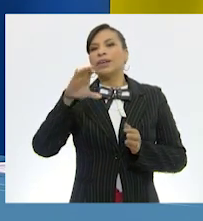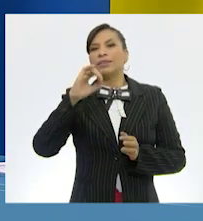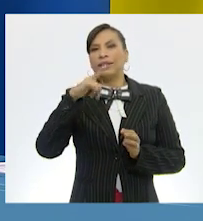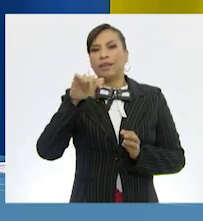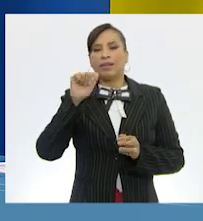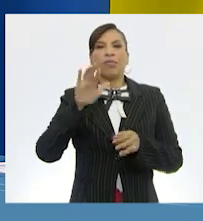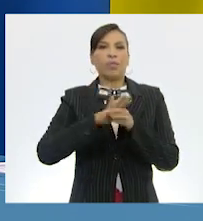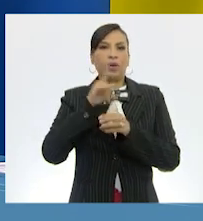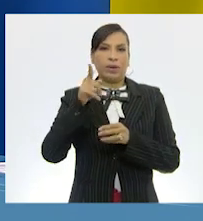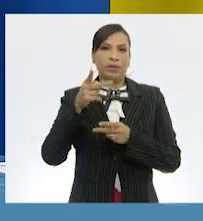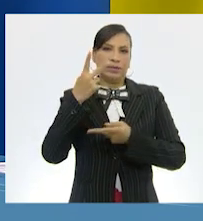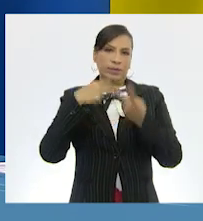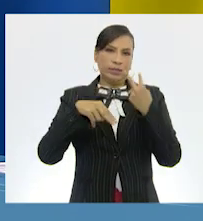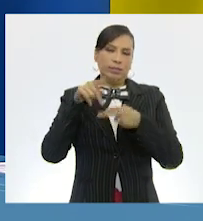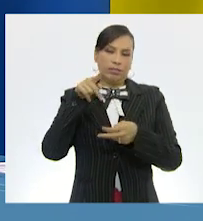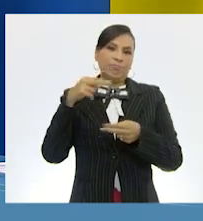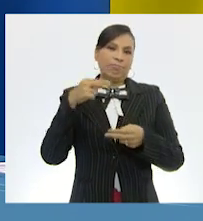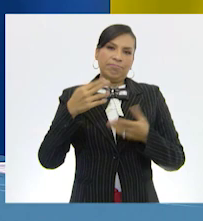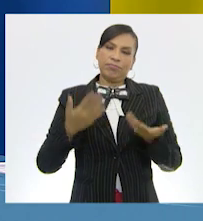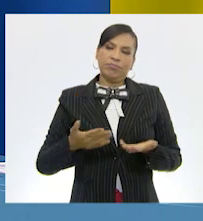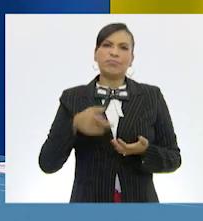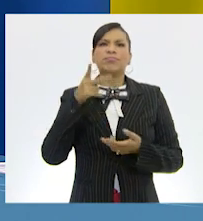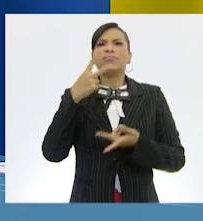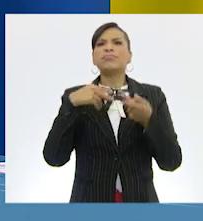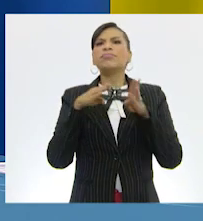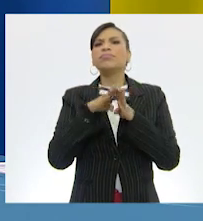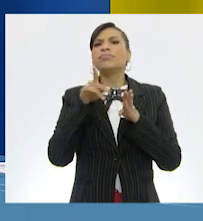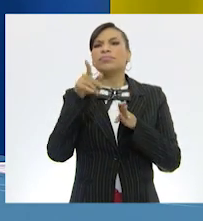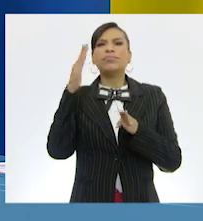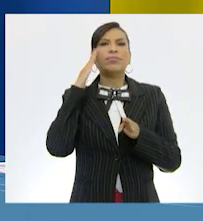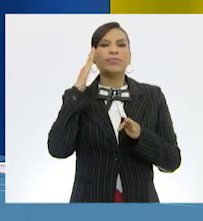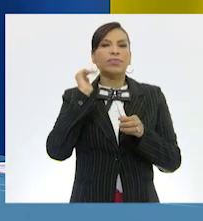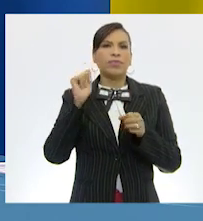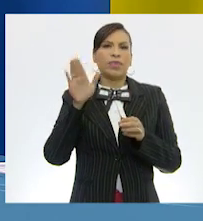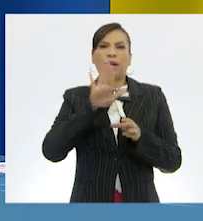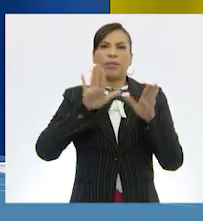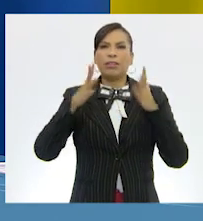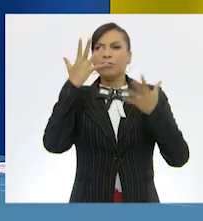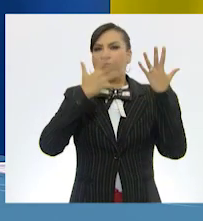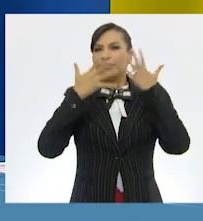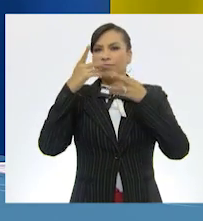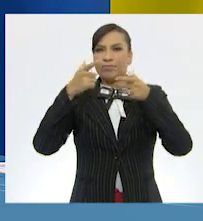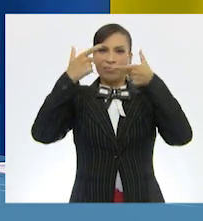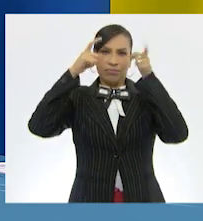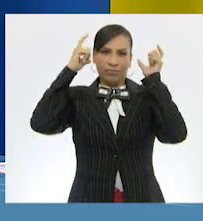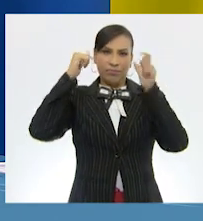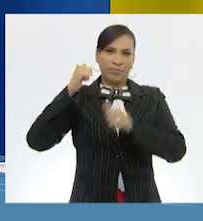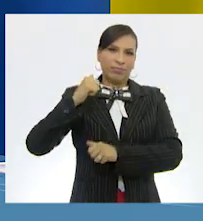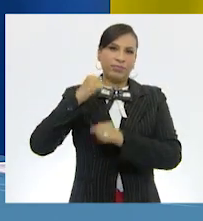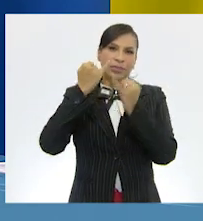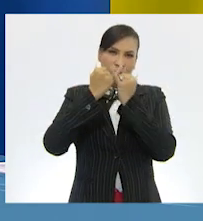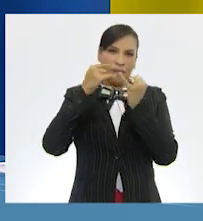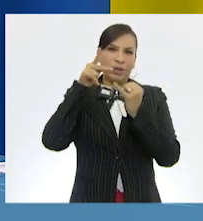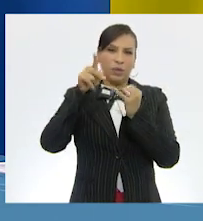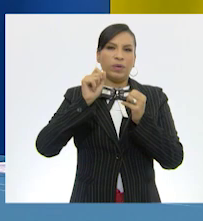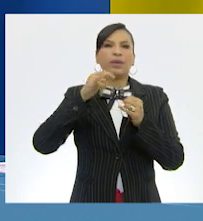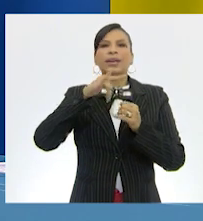por eso recibe ese nombre. El género fue difundido por los marinos e inmigrantes chilenos